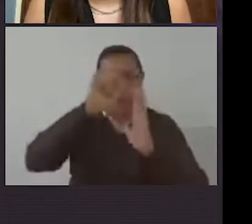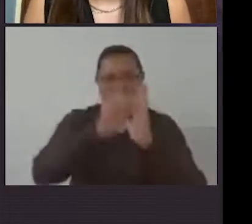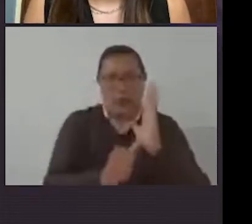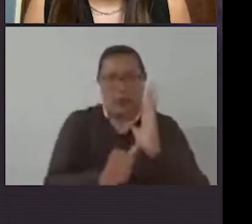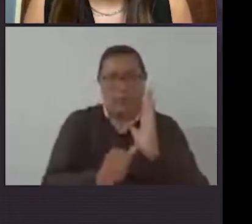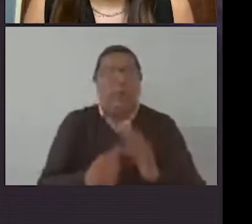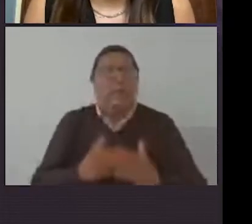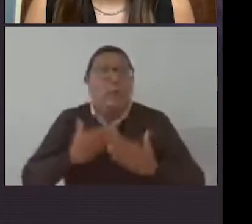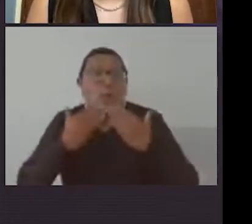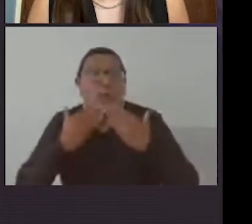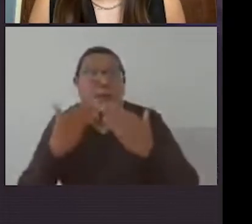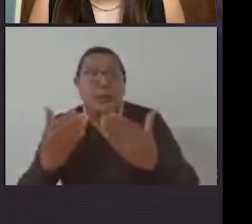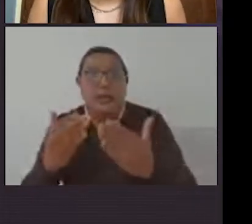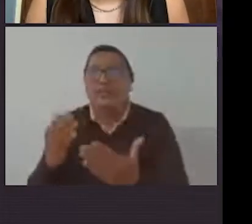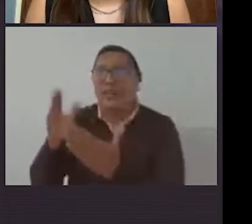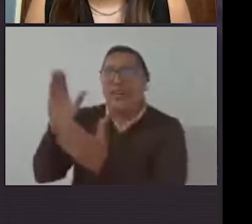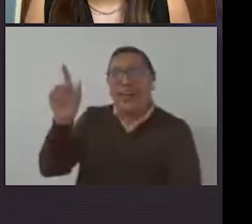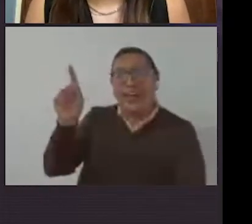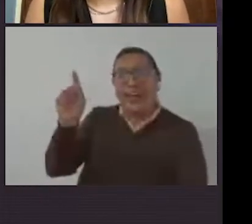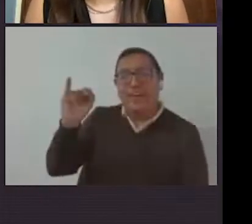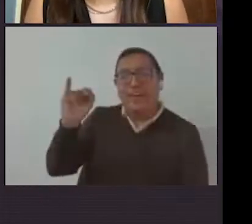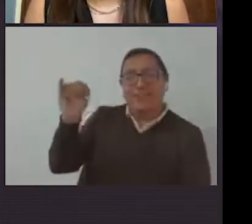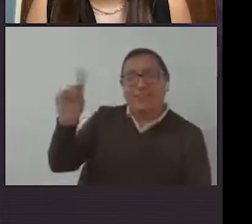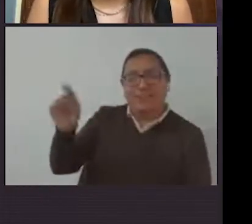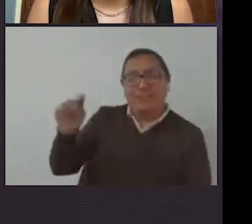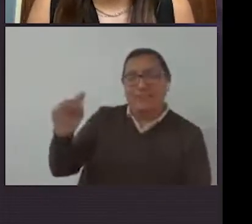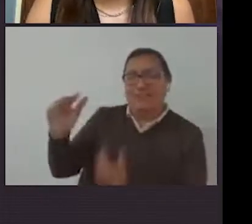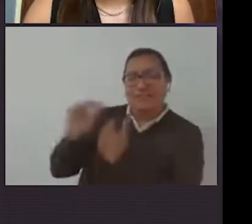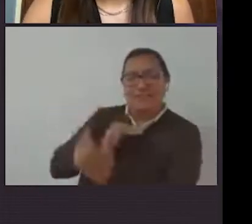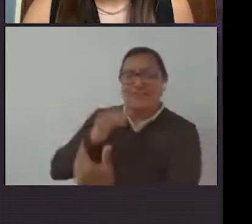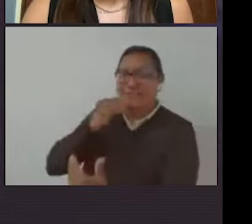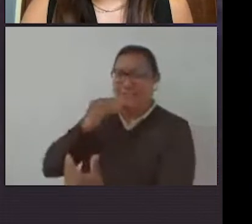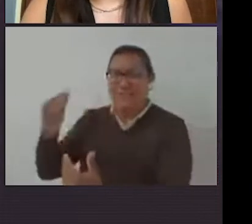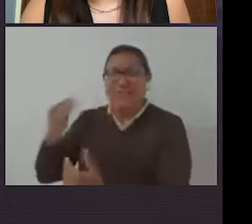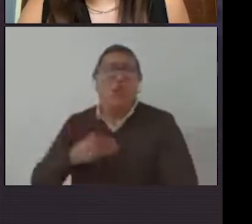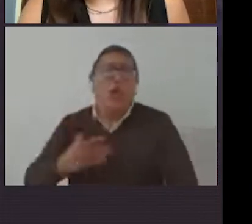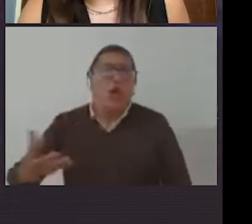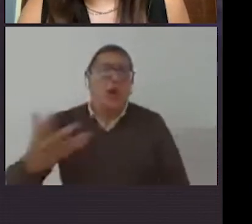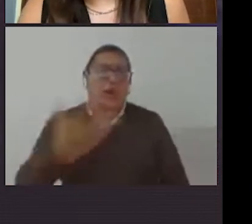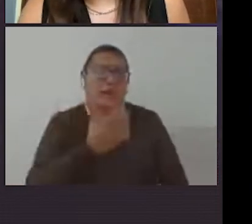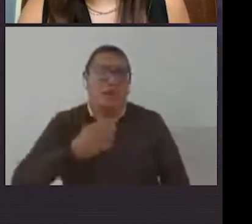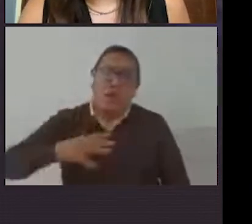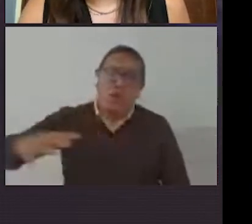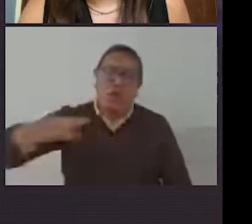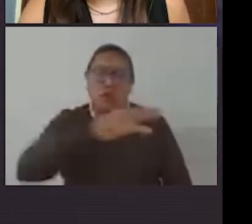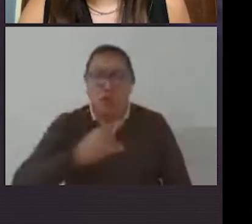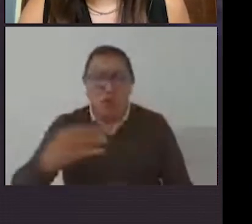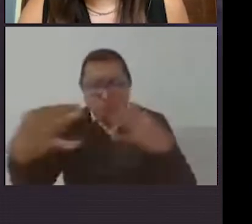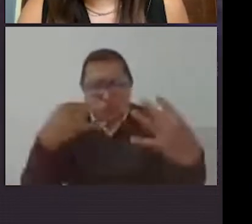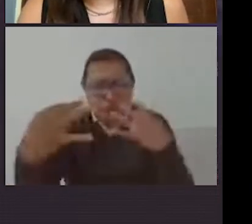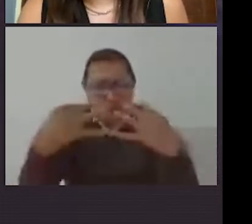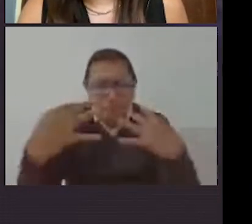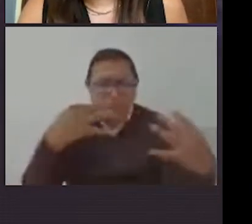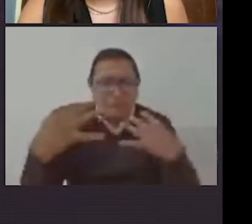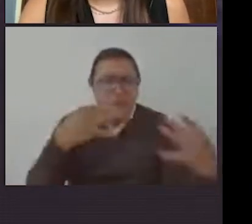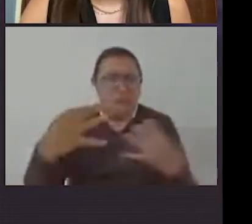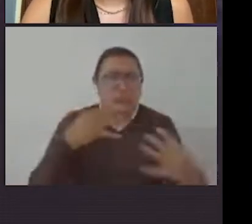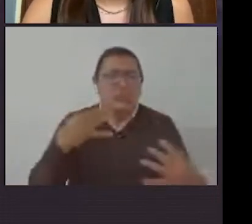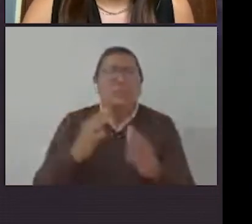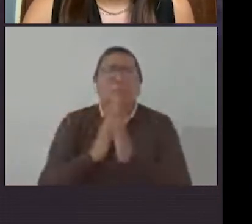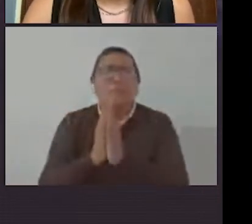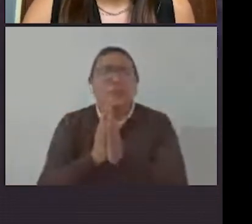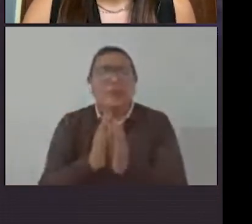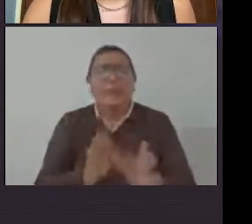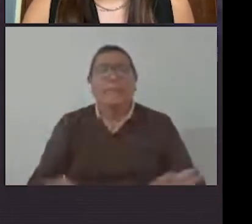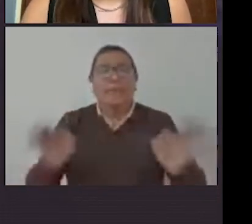Gracias, Fitz, por la invitación y quisiera invitar a todos los que están conectados, a todos y todas los que están conectados, que empiecen a comentar en